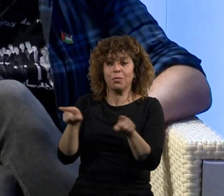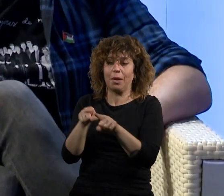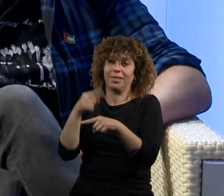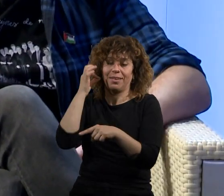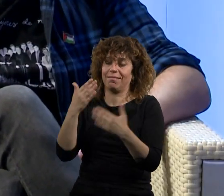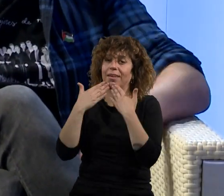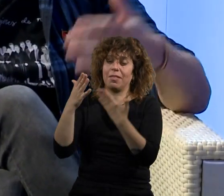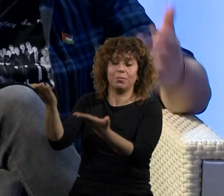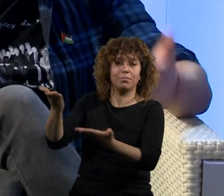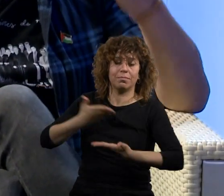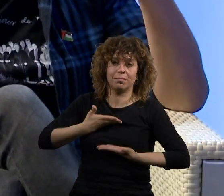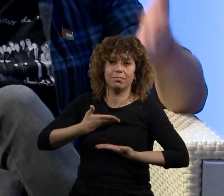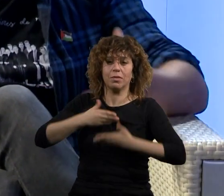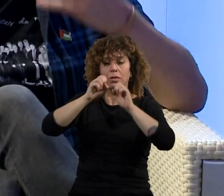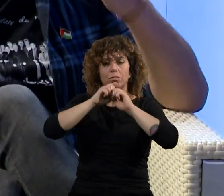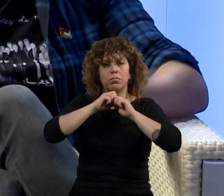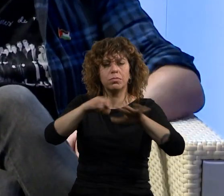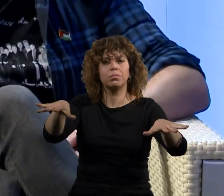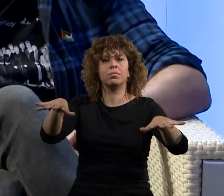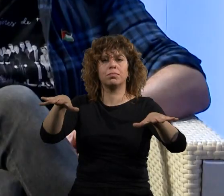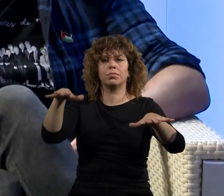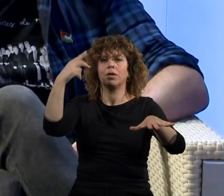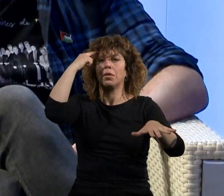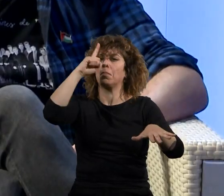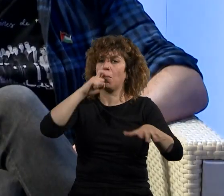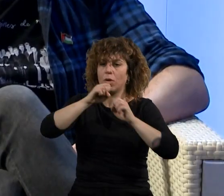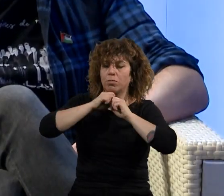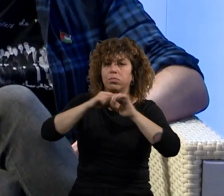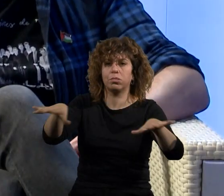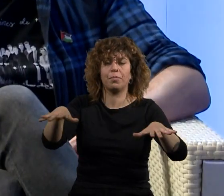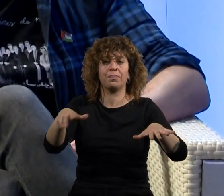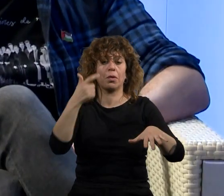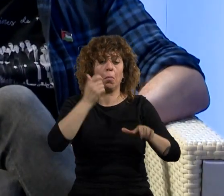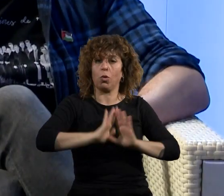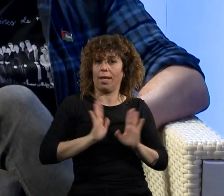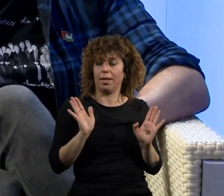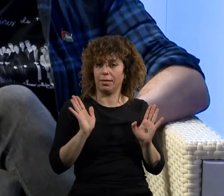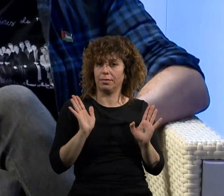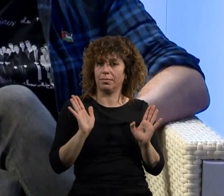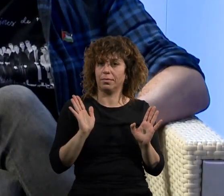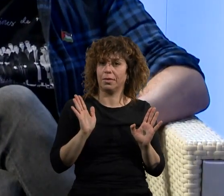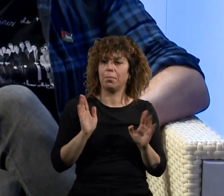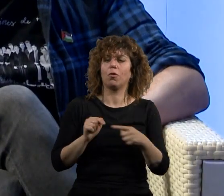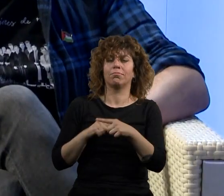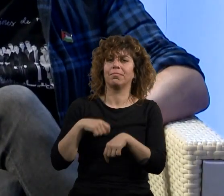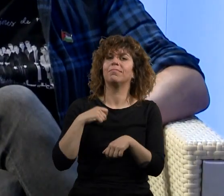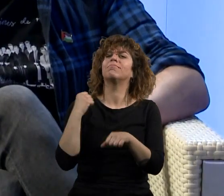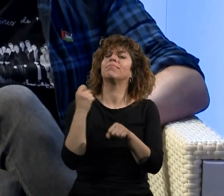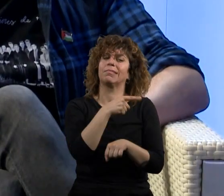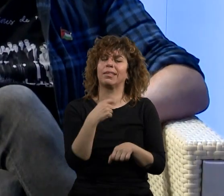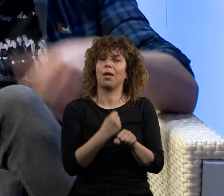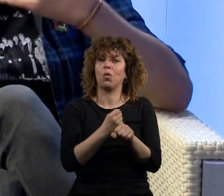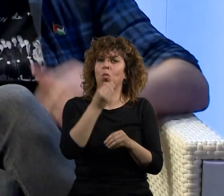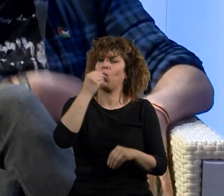muchas gracias por ayudarnos siempre a difundir la memoria y a difundir el trabajo. Que no es por nada, pero ha hecho un trabajo muy